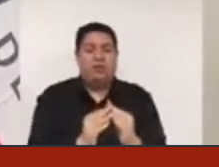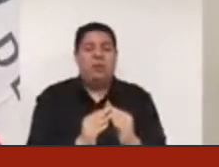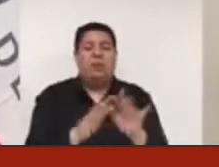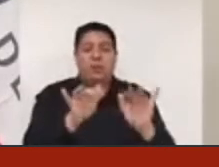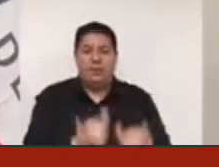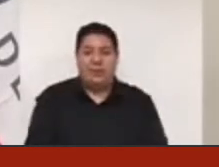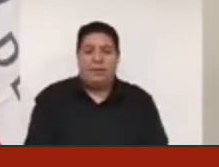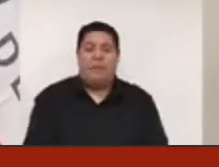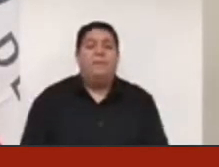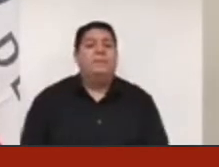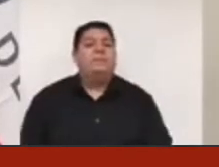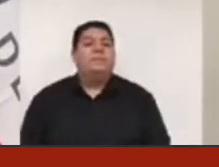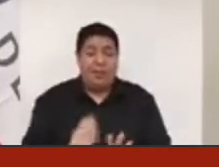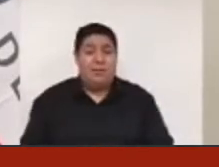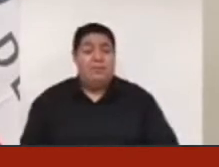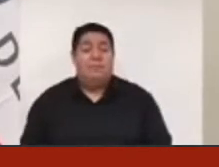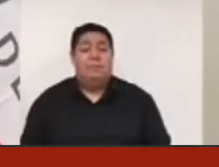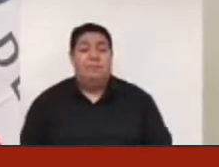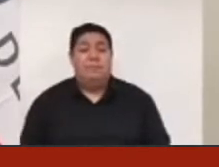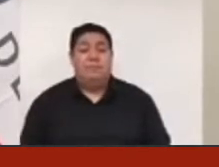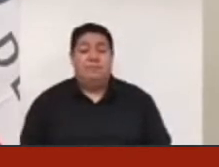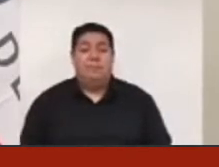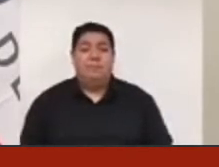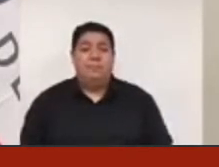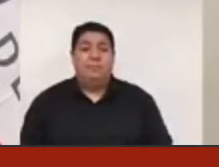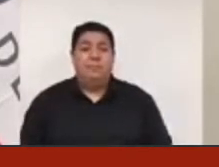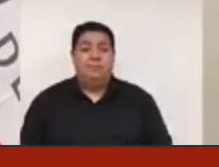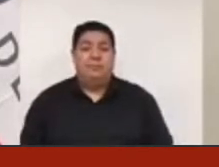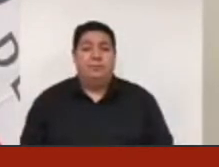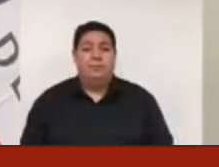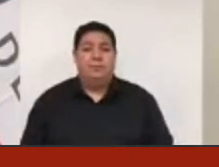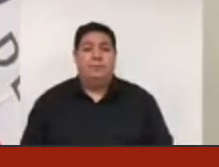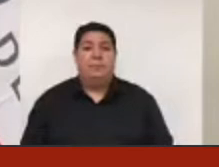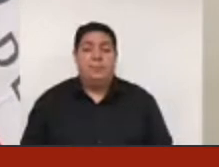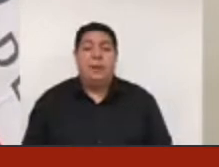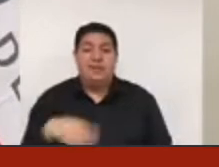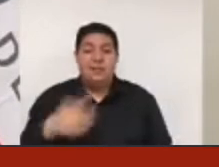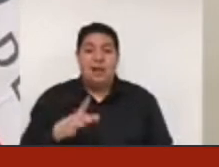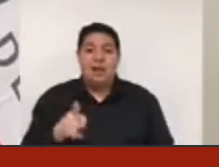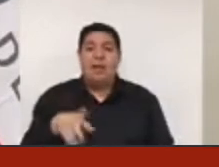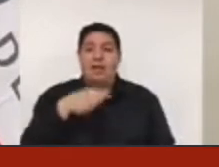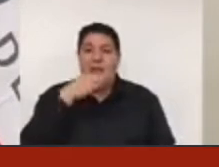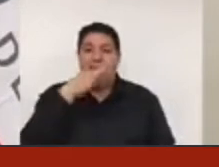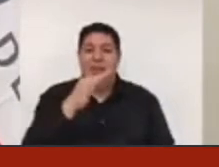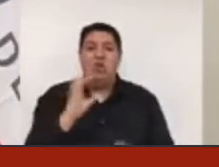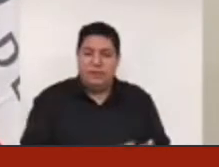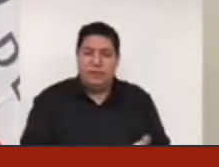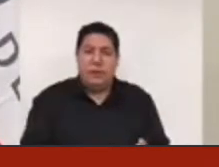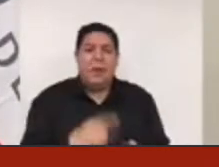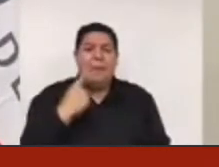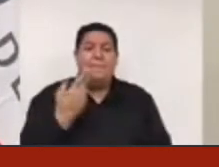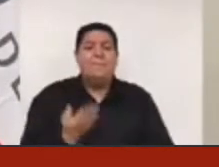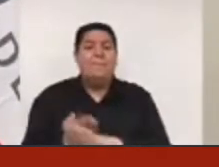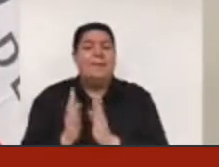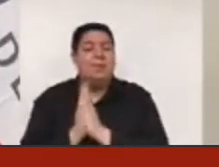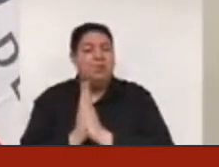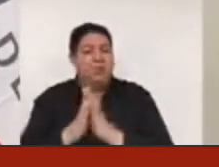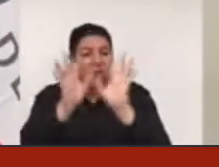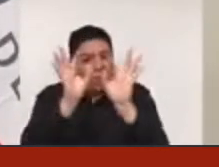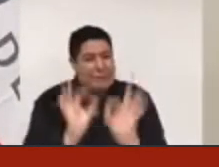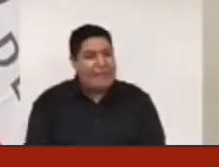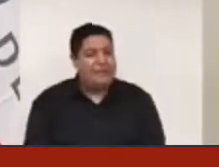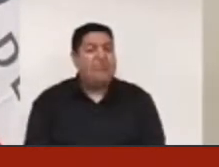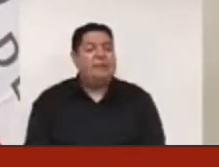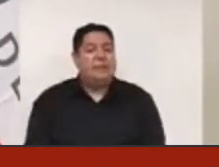cuarentena en sus hogares bueno hay una información que ya la dio a conocer que es el caso de cauquenes que lo confirma precisar si